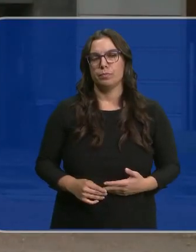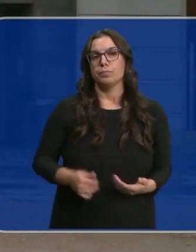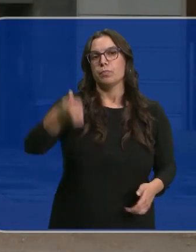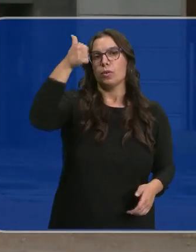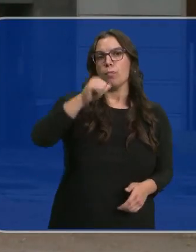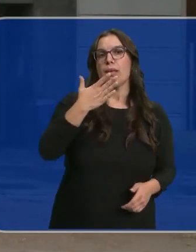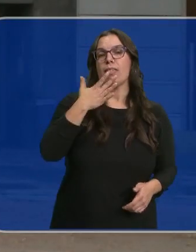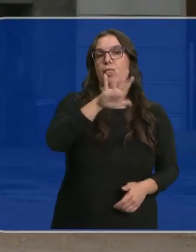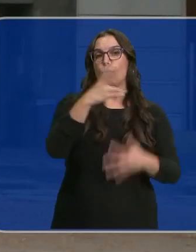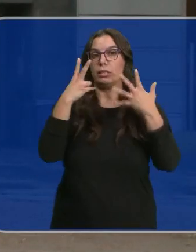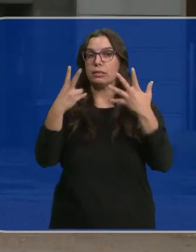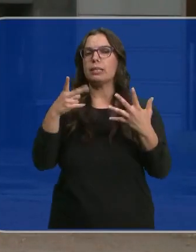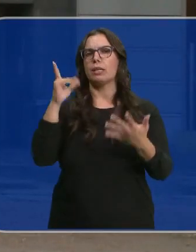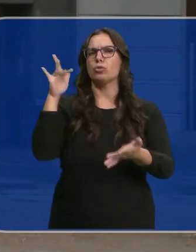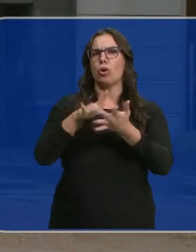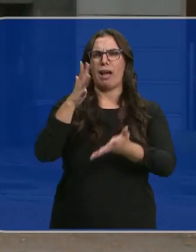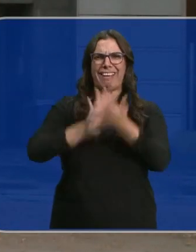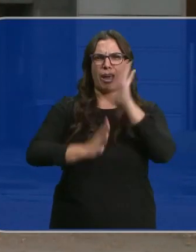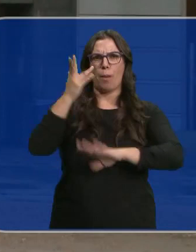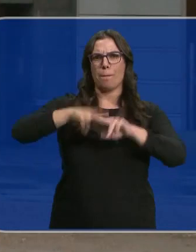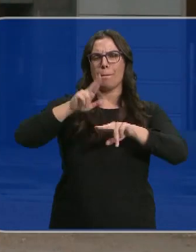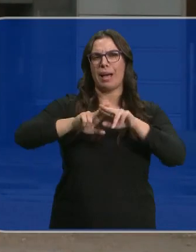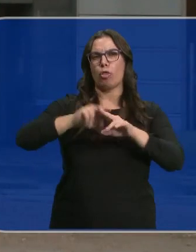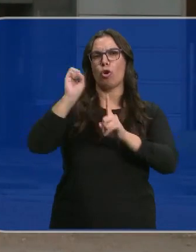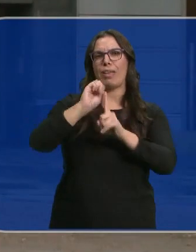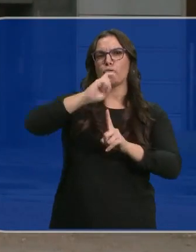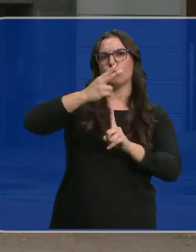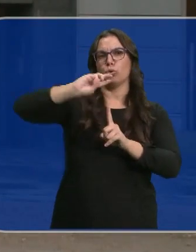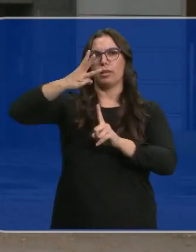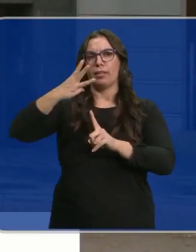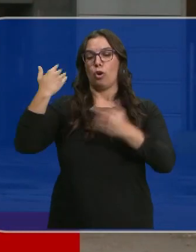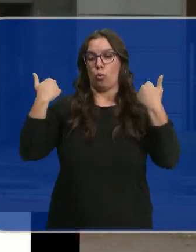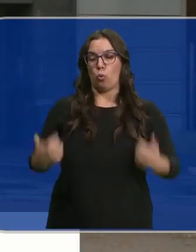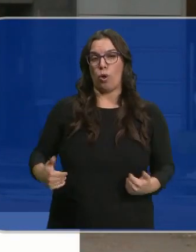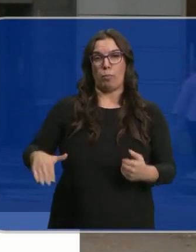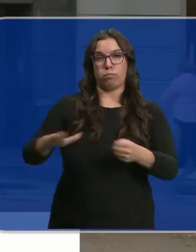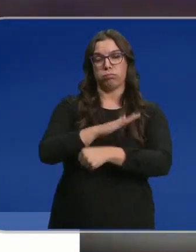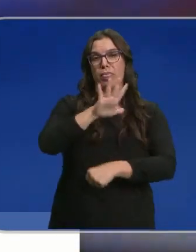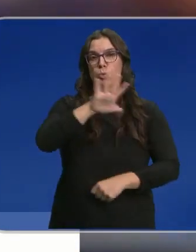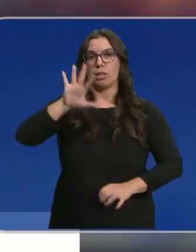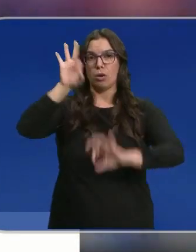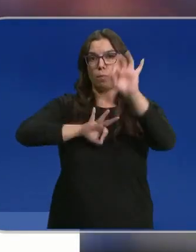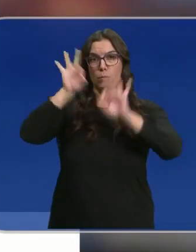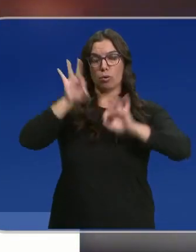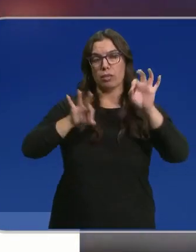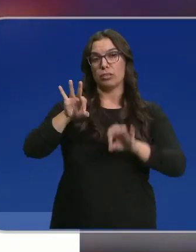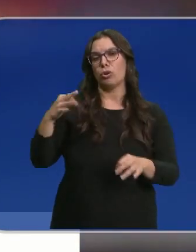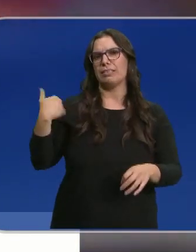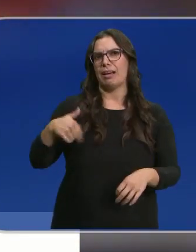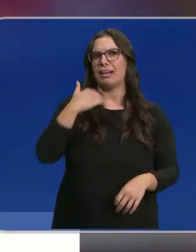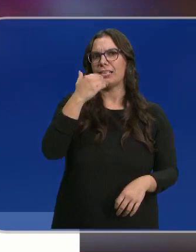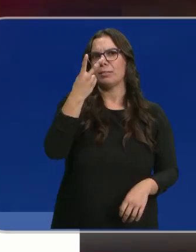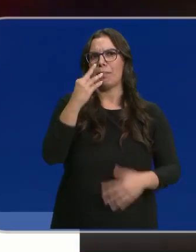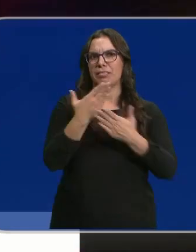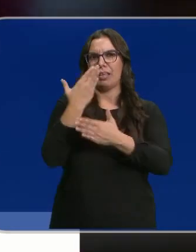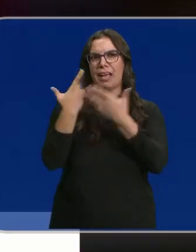El hombre de 57 años había sufrido quemaduras de segundo y tercer grado en el 55% de su cuerpo y se encontraba desde hace casi